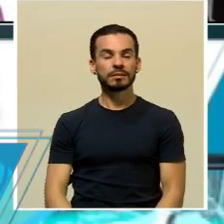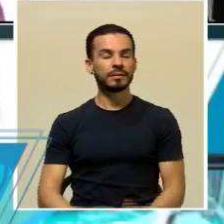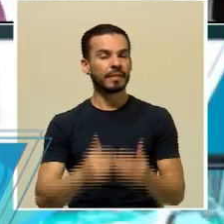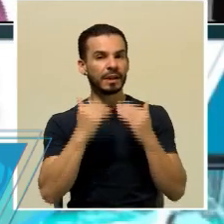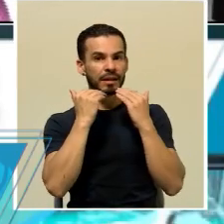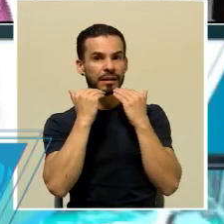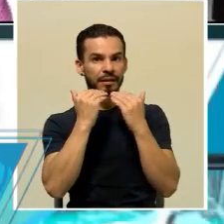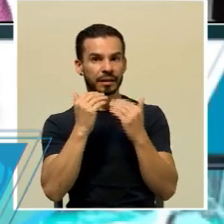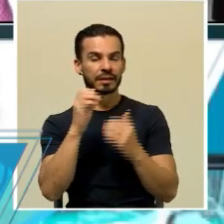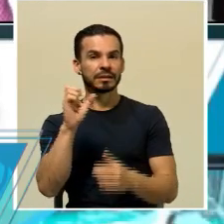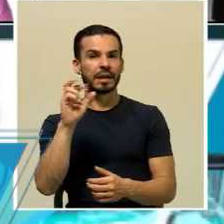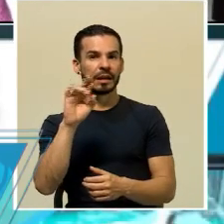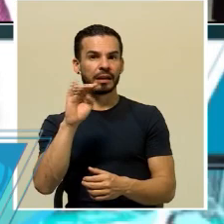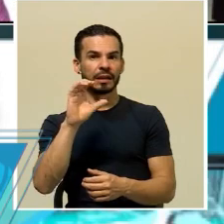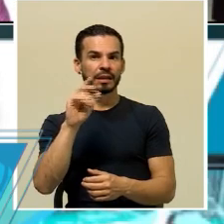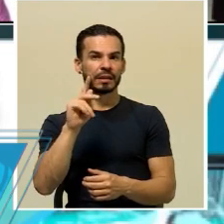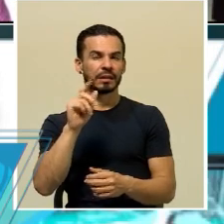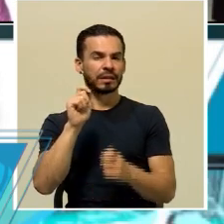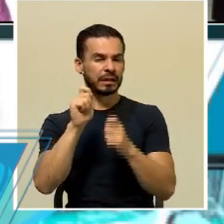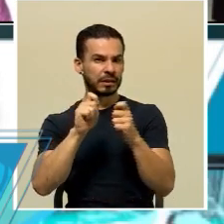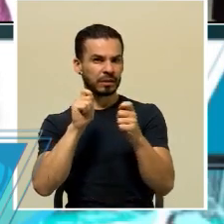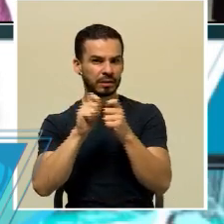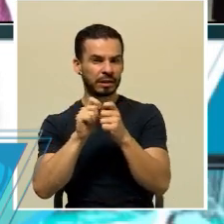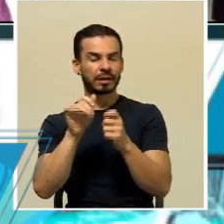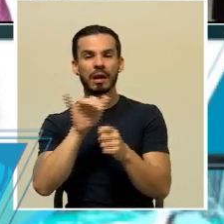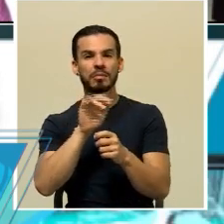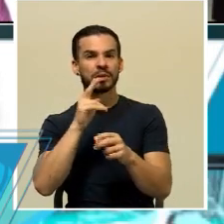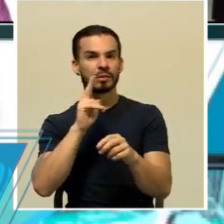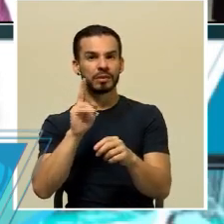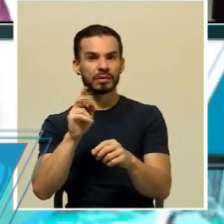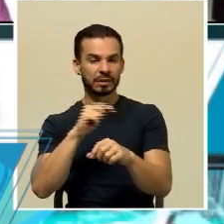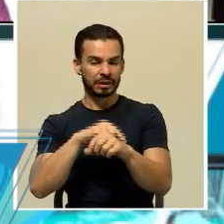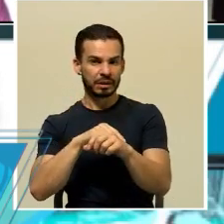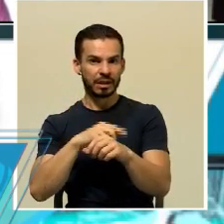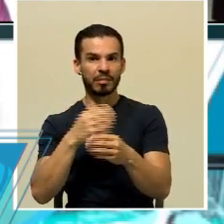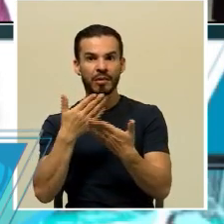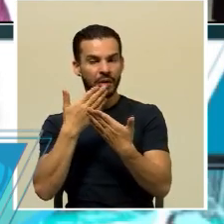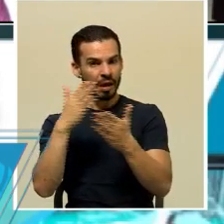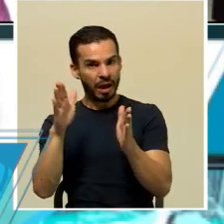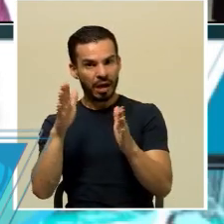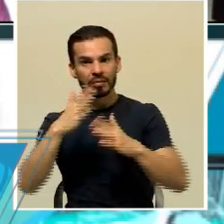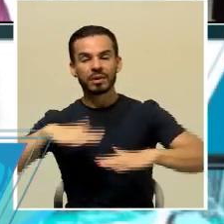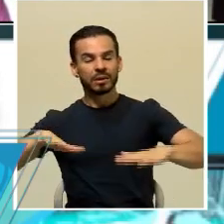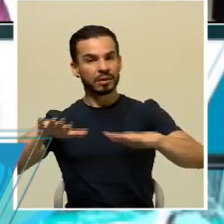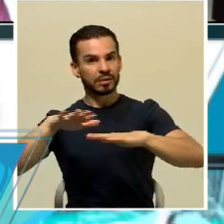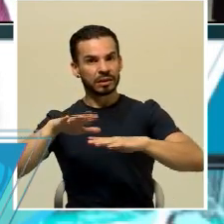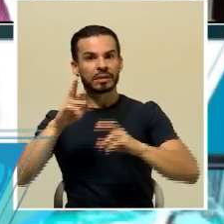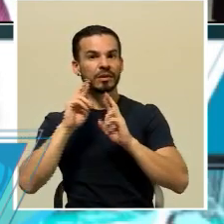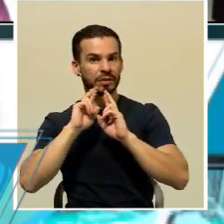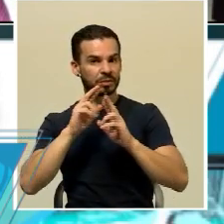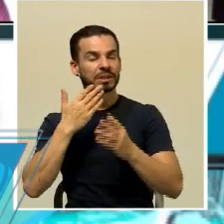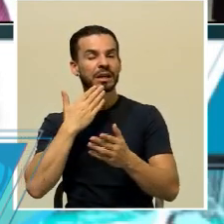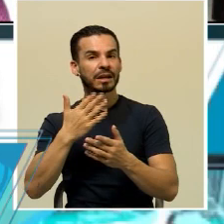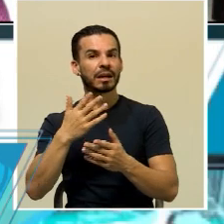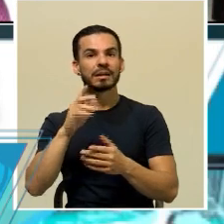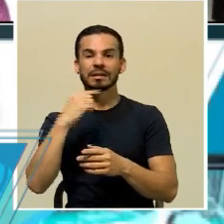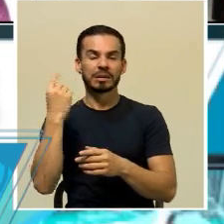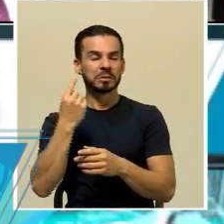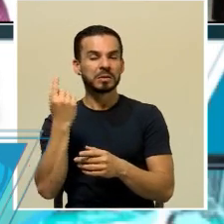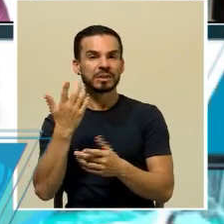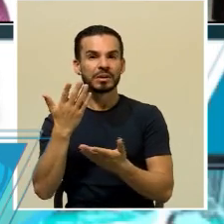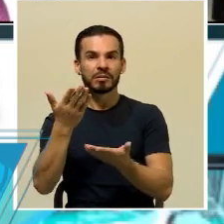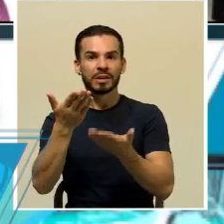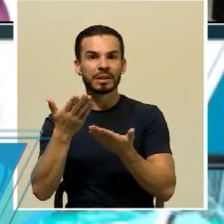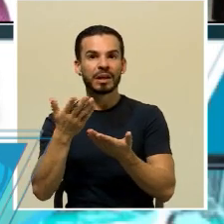Muchísimas gracias, don Eric. Concreto y a la vez amplia también y contextual la respuesta. Muchas gracias, como